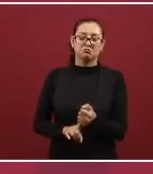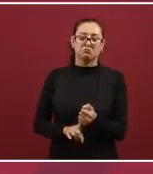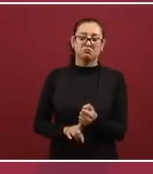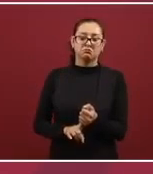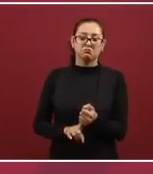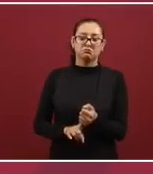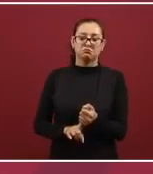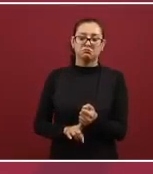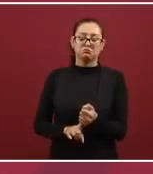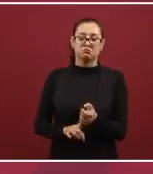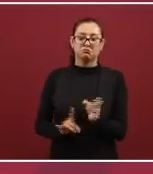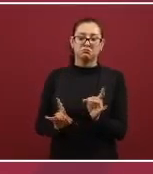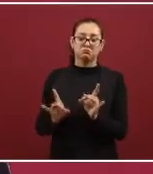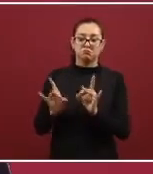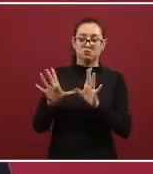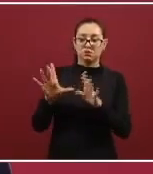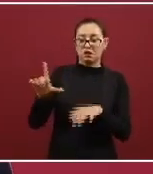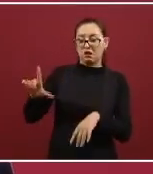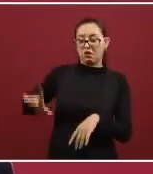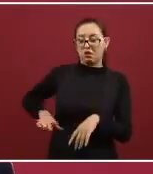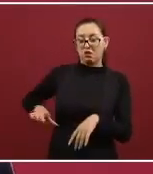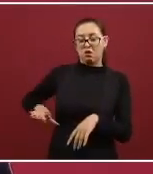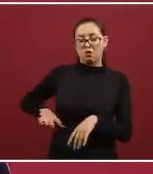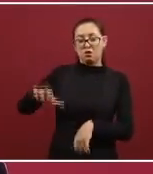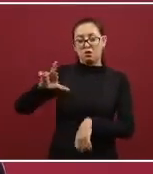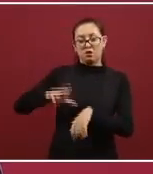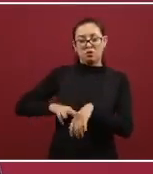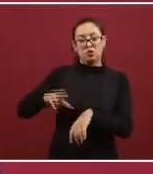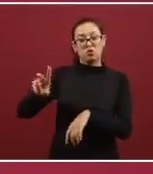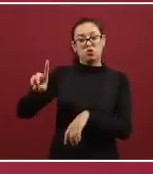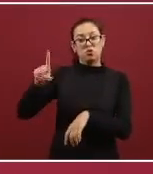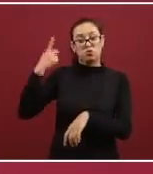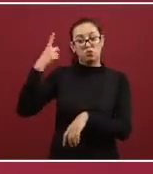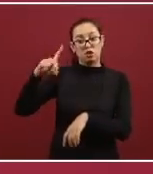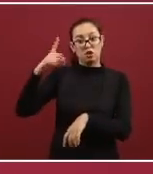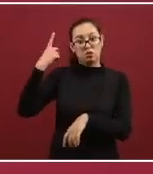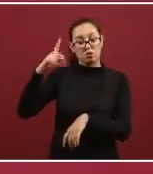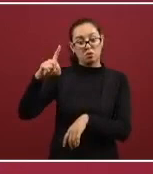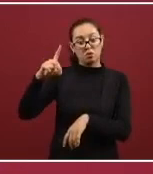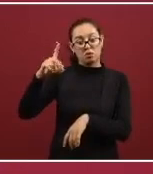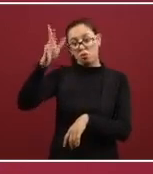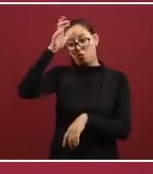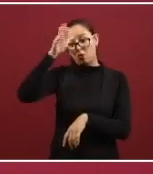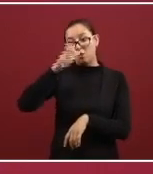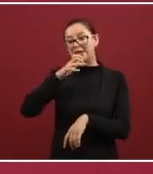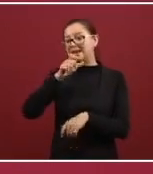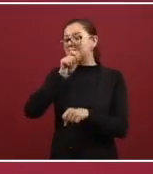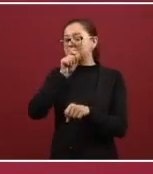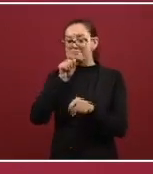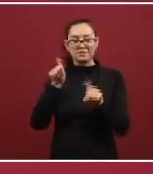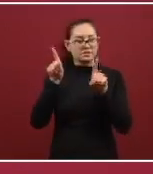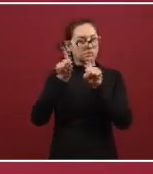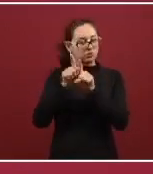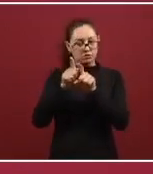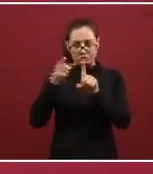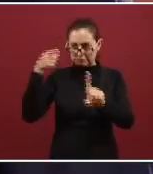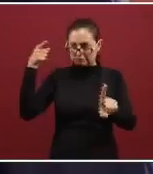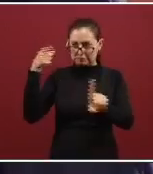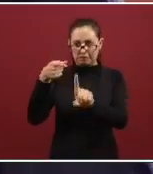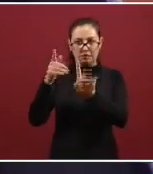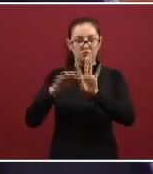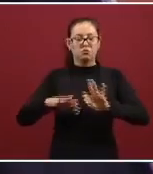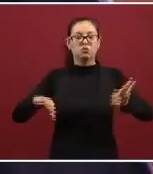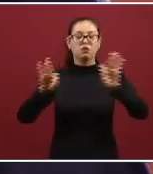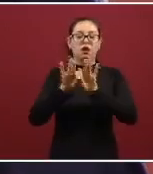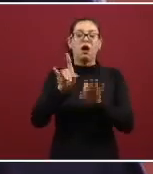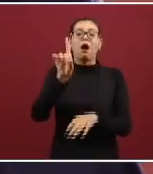el gobernador de Durango y del gobernador de Coahuila, que es el agua. O sea, el